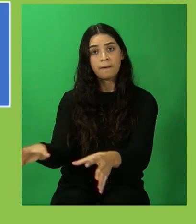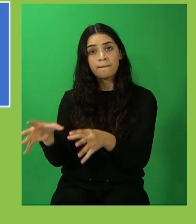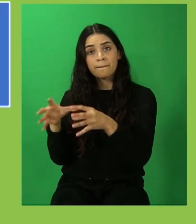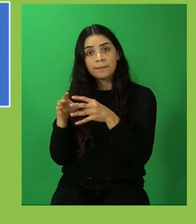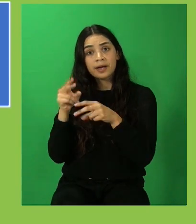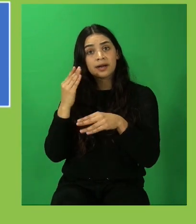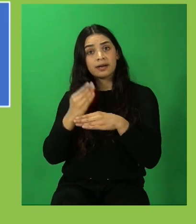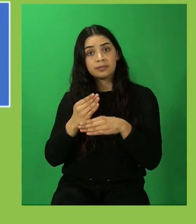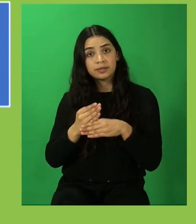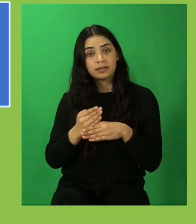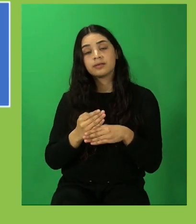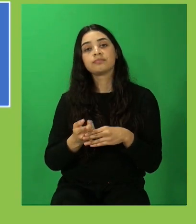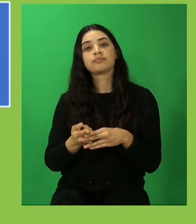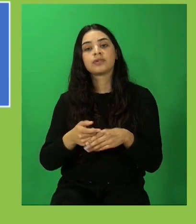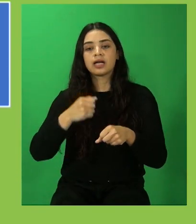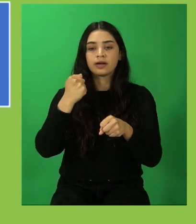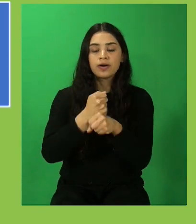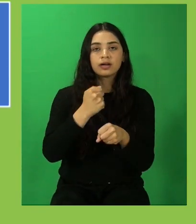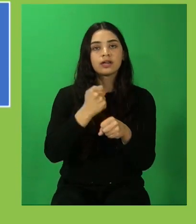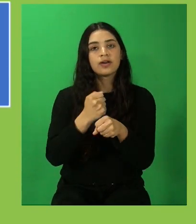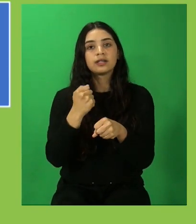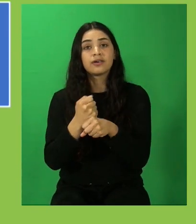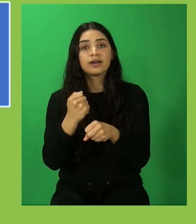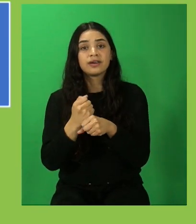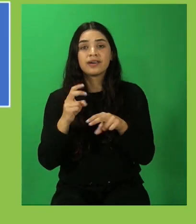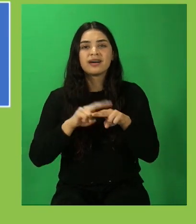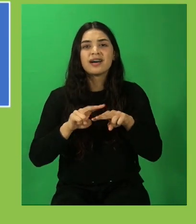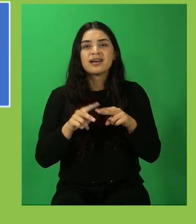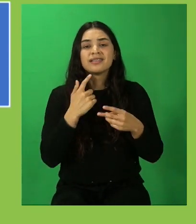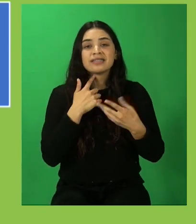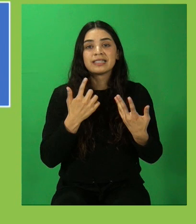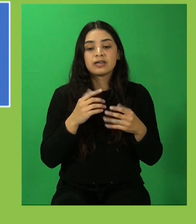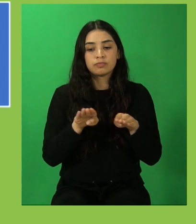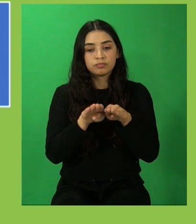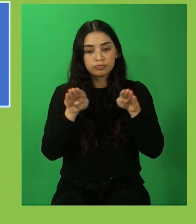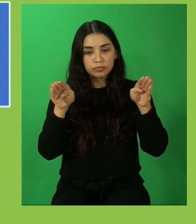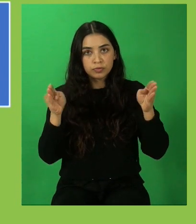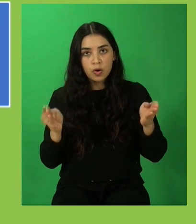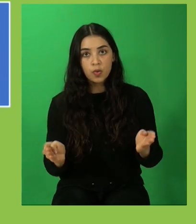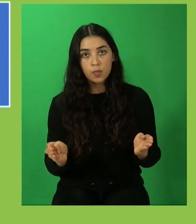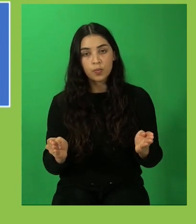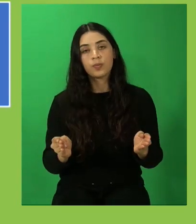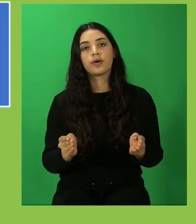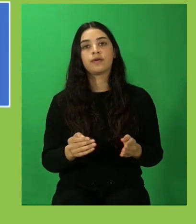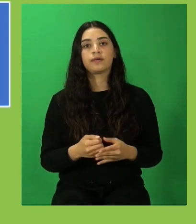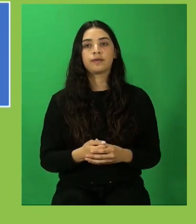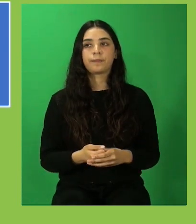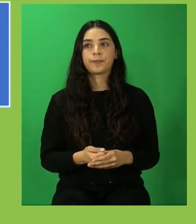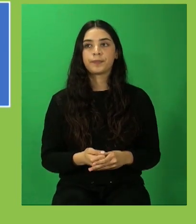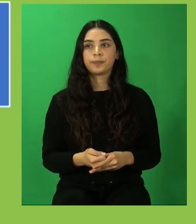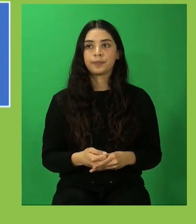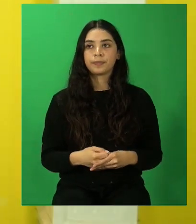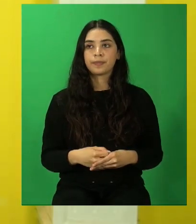producida por algo, y usted lo que va a adquirir es el producto final, que es obviamente un